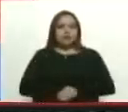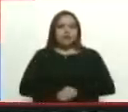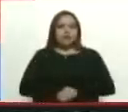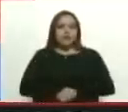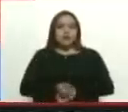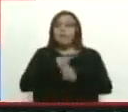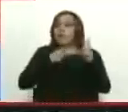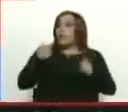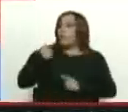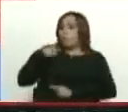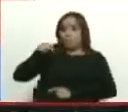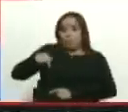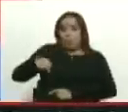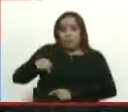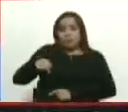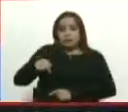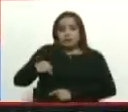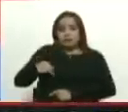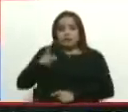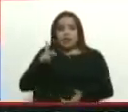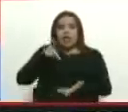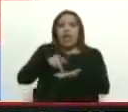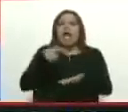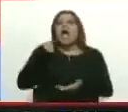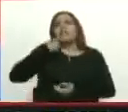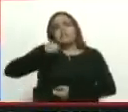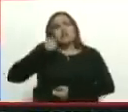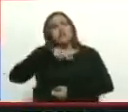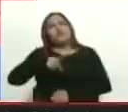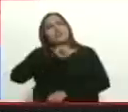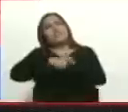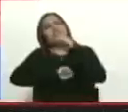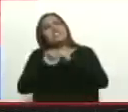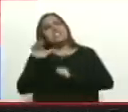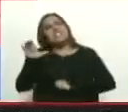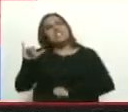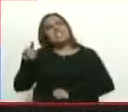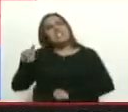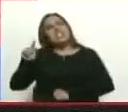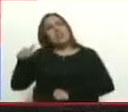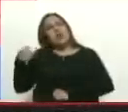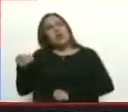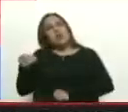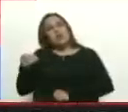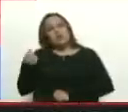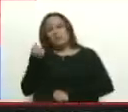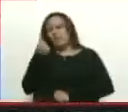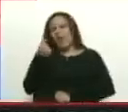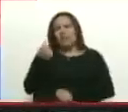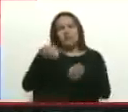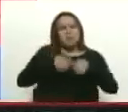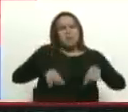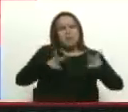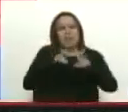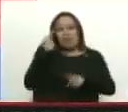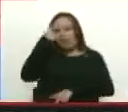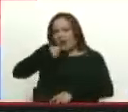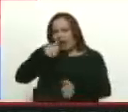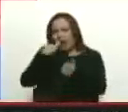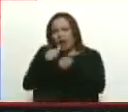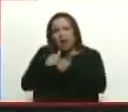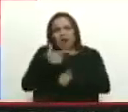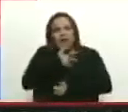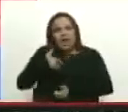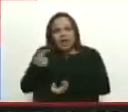hablar de la defensa de Citgo. Son inmorales, en verdad, buscando salir